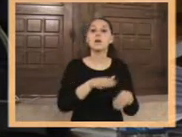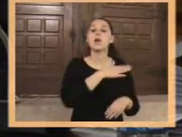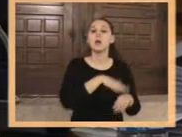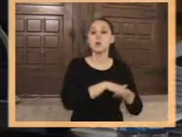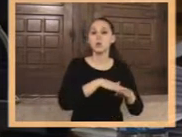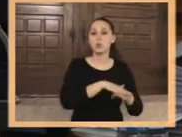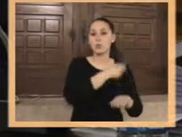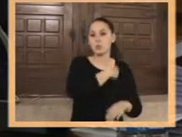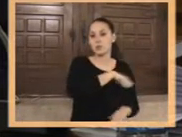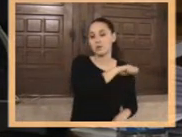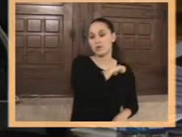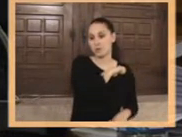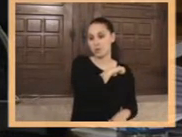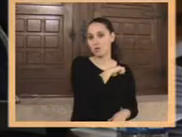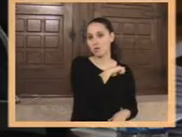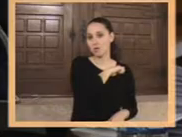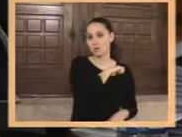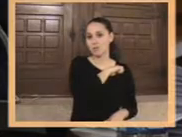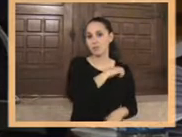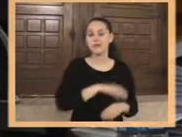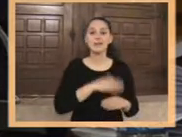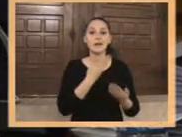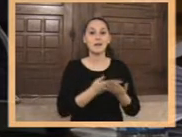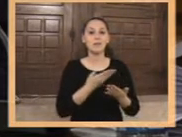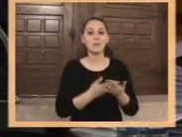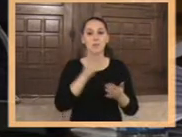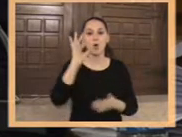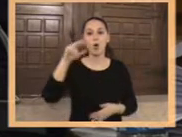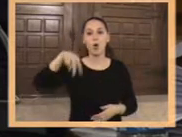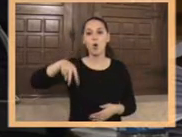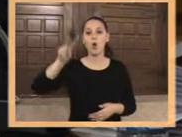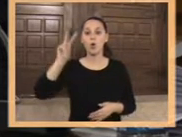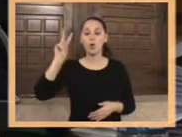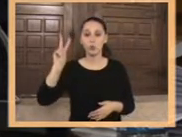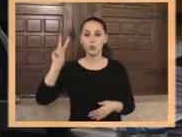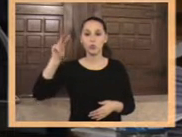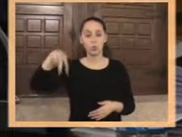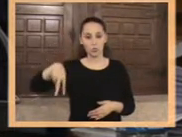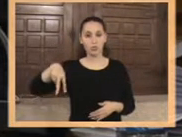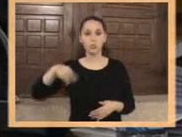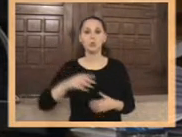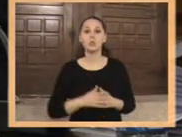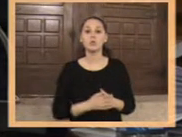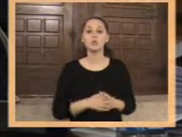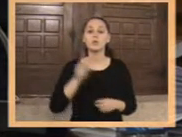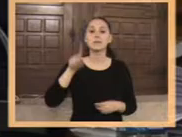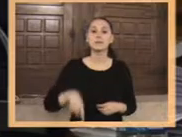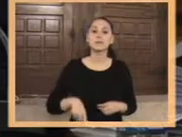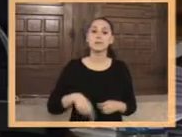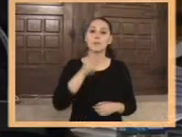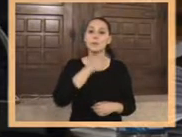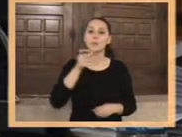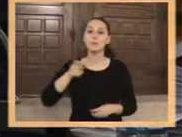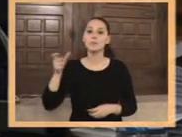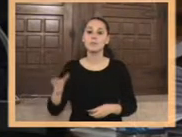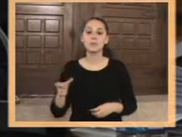organizaciones no gubernamentales, Alto Comisionado de la ONU para las Personas Refugiadas y activistas por los derechos humanos en la denuncia,